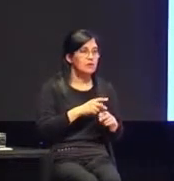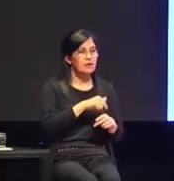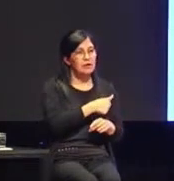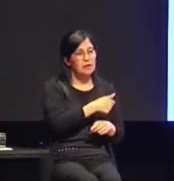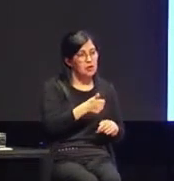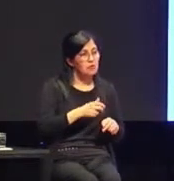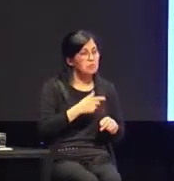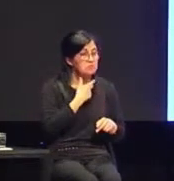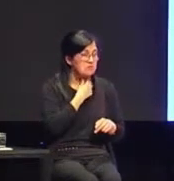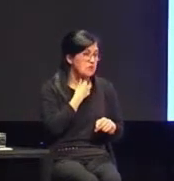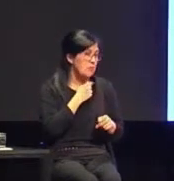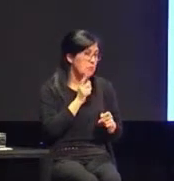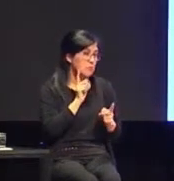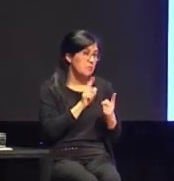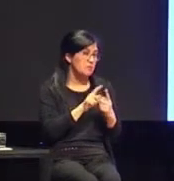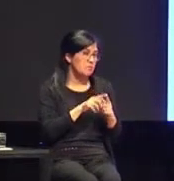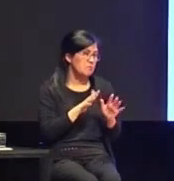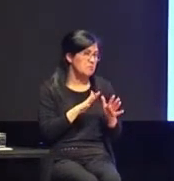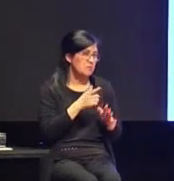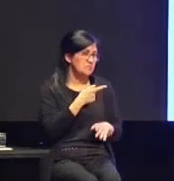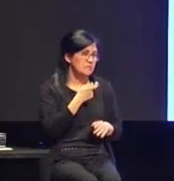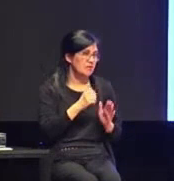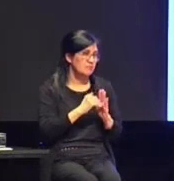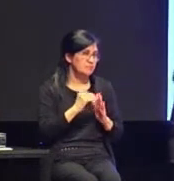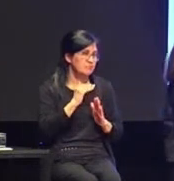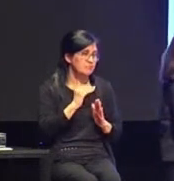quisieron participar, que fueron como 100 y tantos.